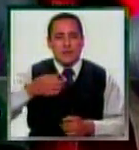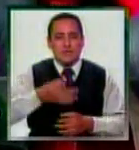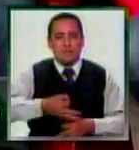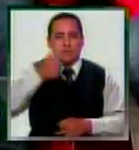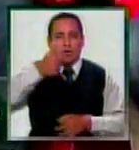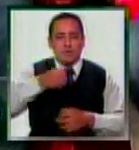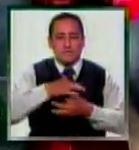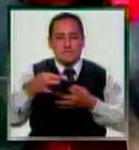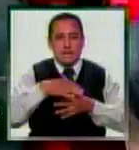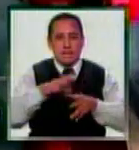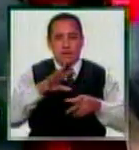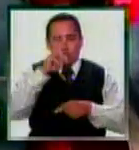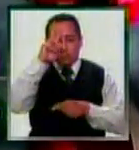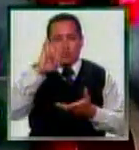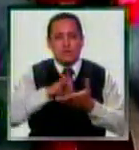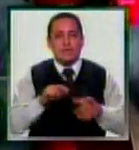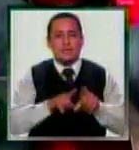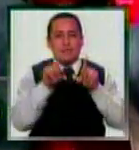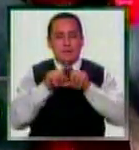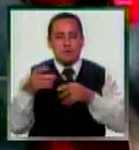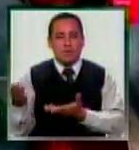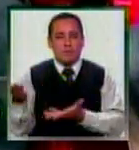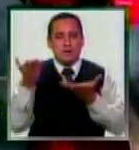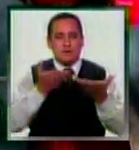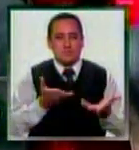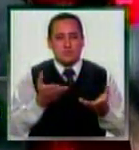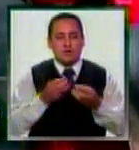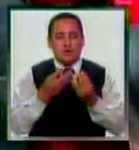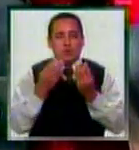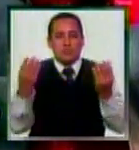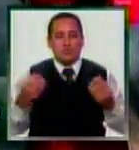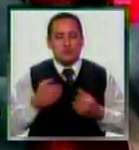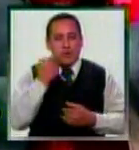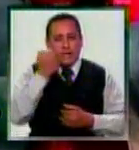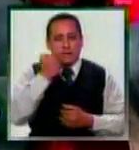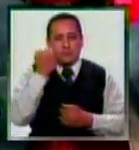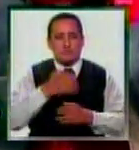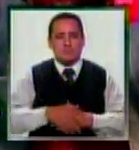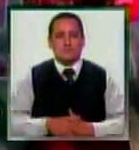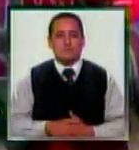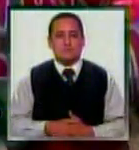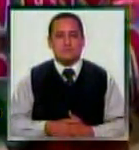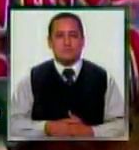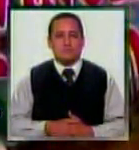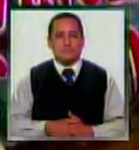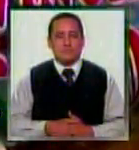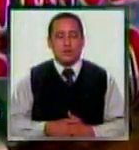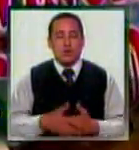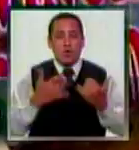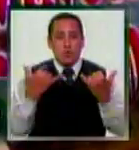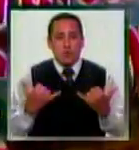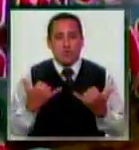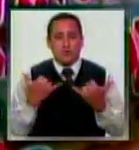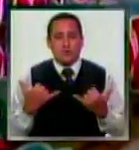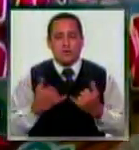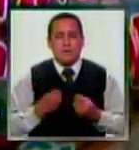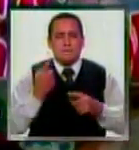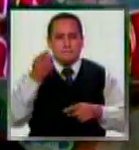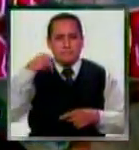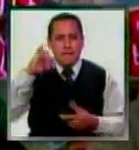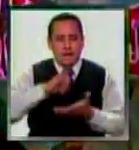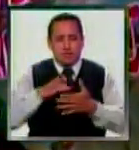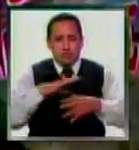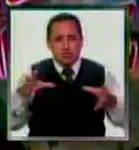de Cusco, que también lo han venido a recepcionar con mucho cariño. Hoy, para